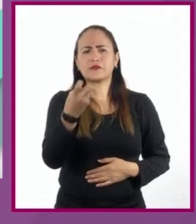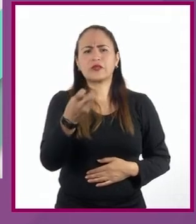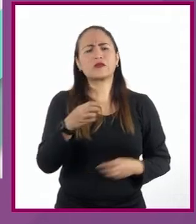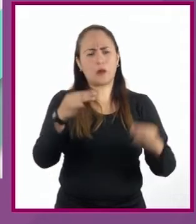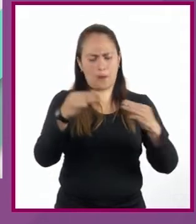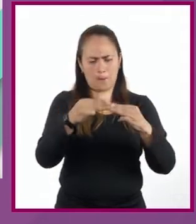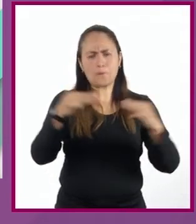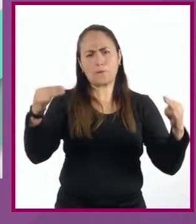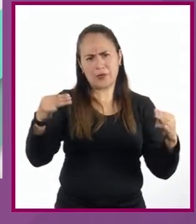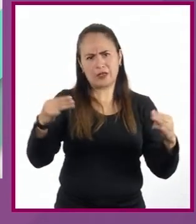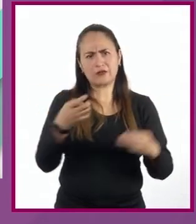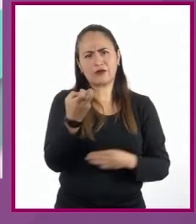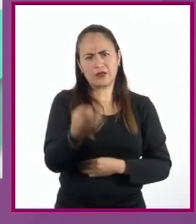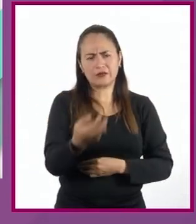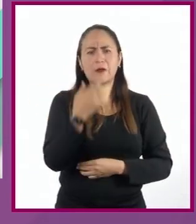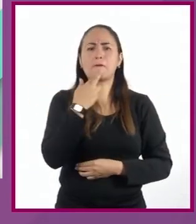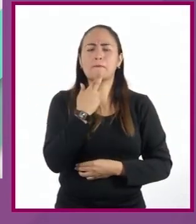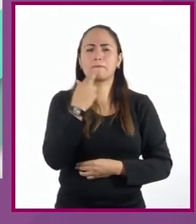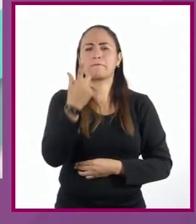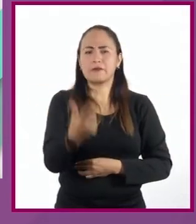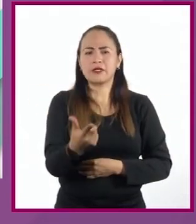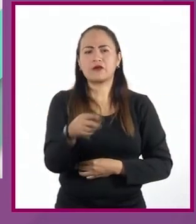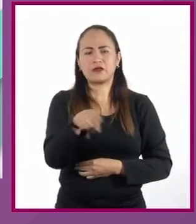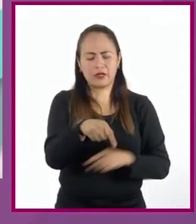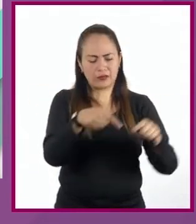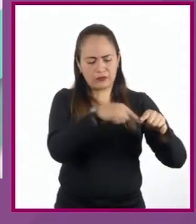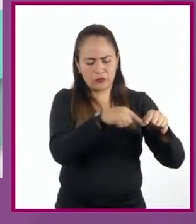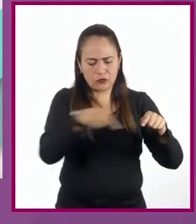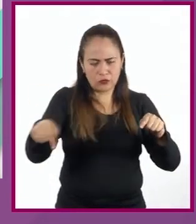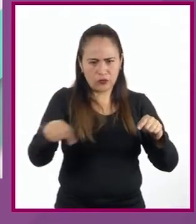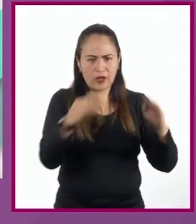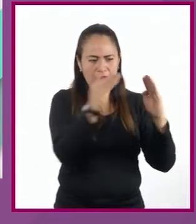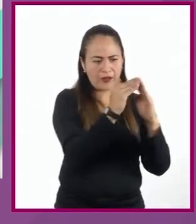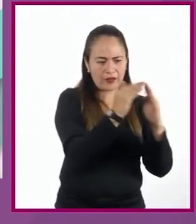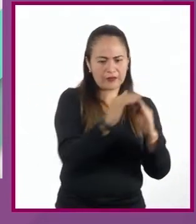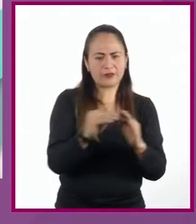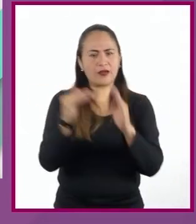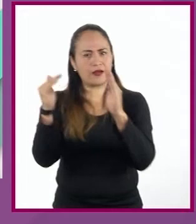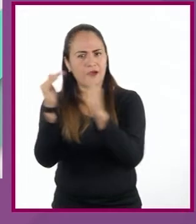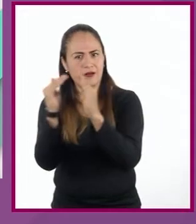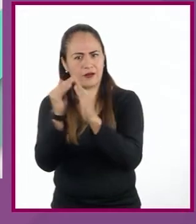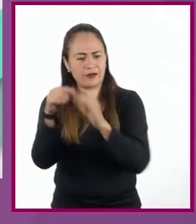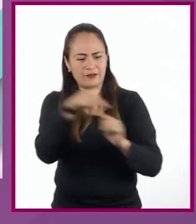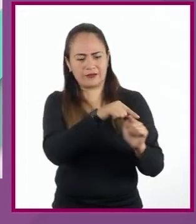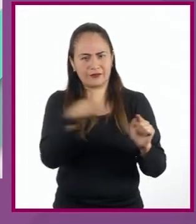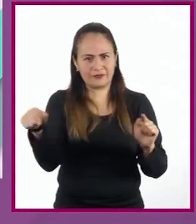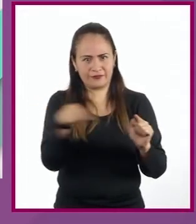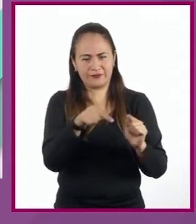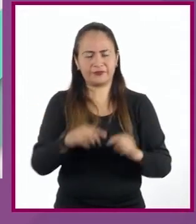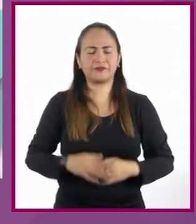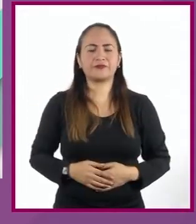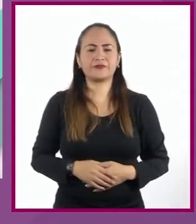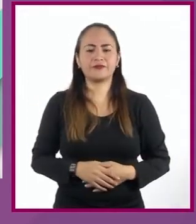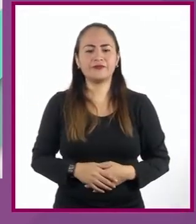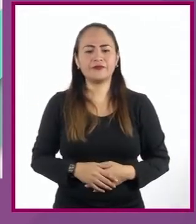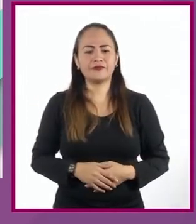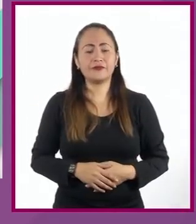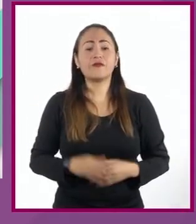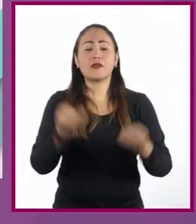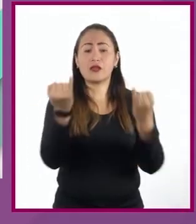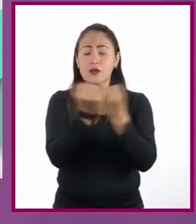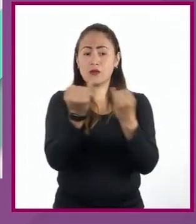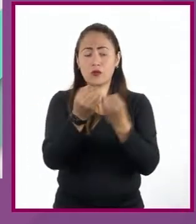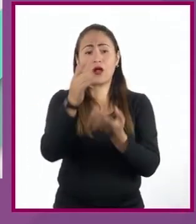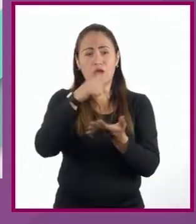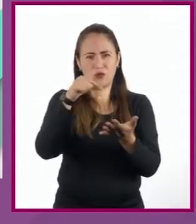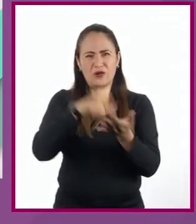metro es la mejor opción para determinar la distancia de separación entre dos casas. Incluso hay lugares en